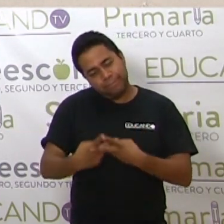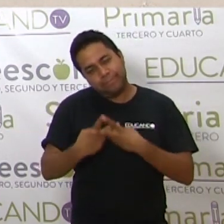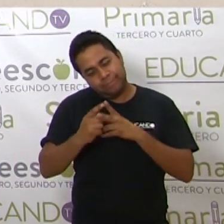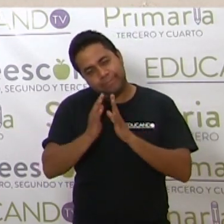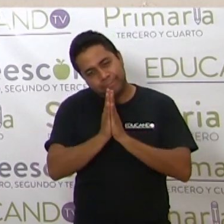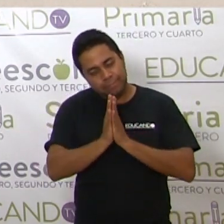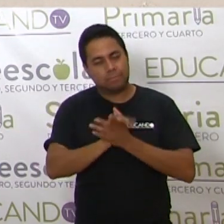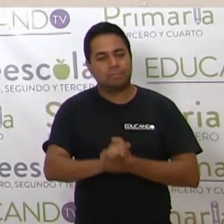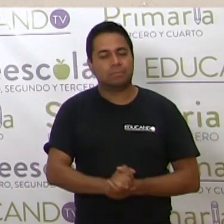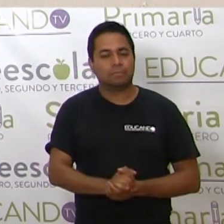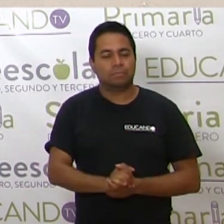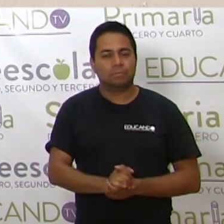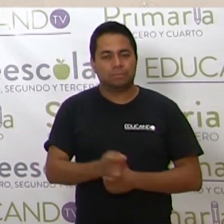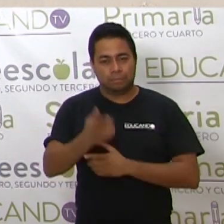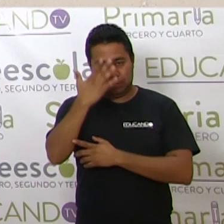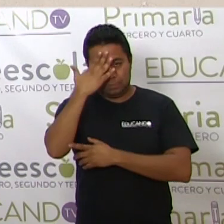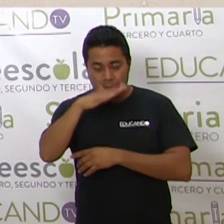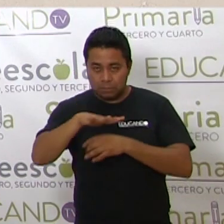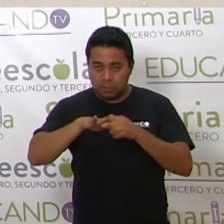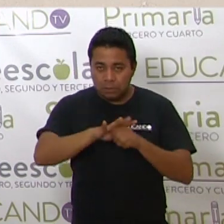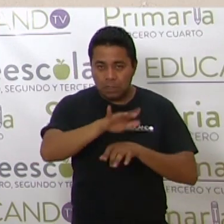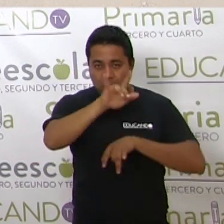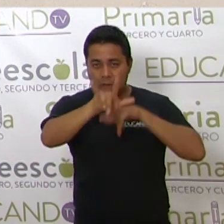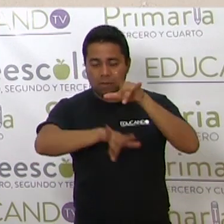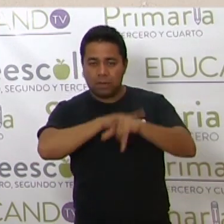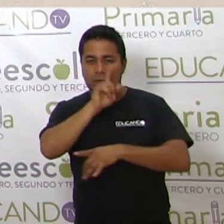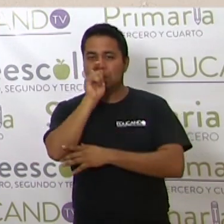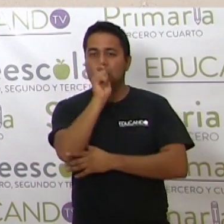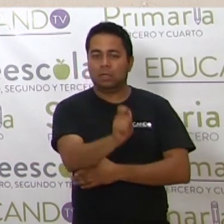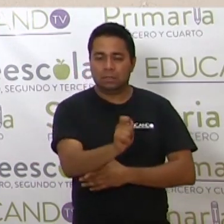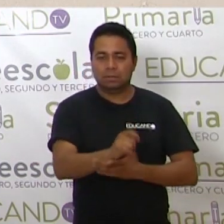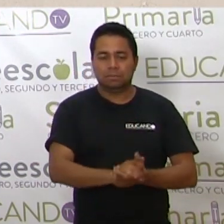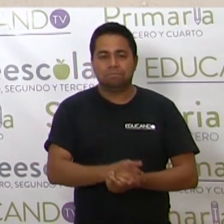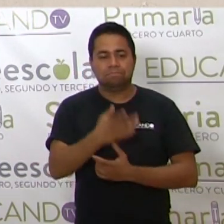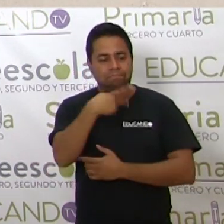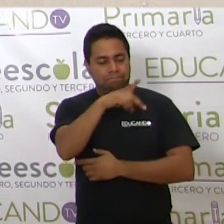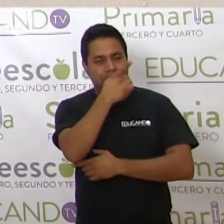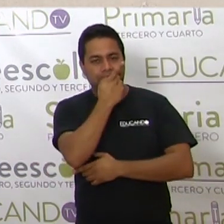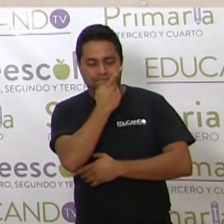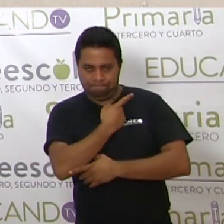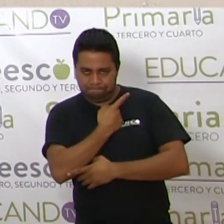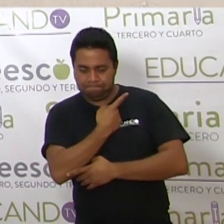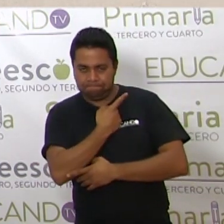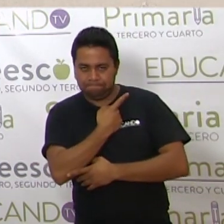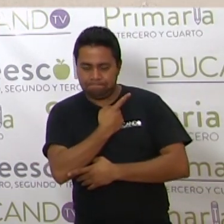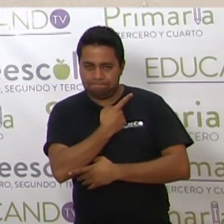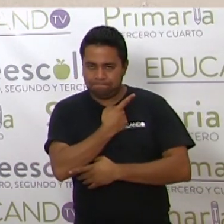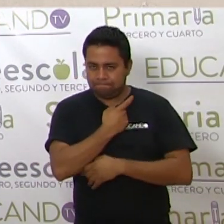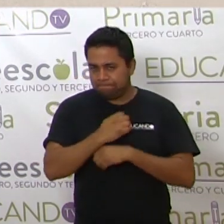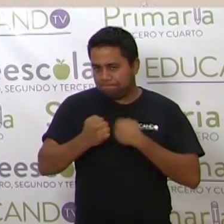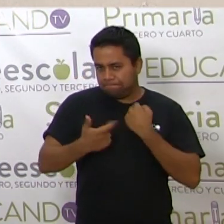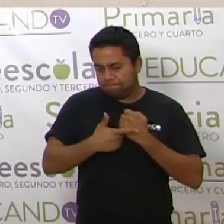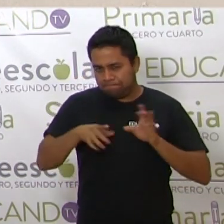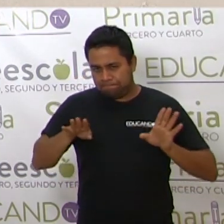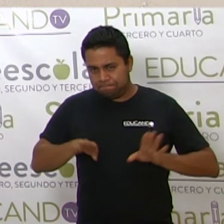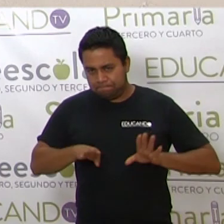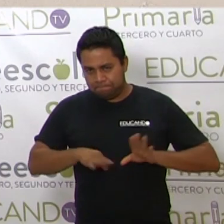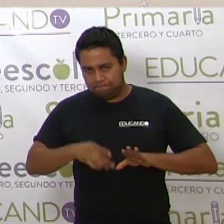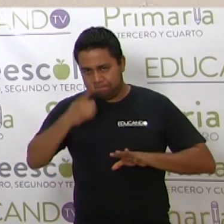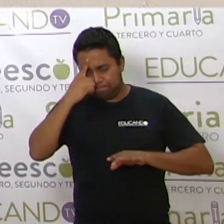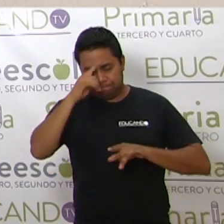lo que es una feria pero dime algo que caracteriza a las